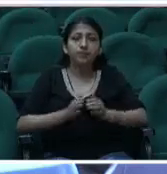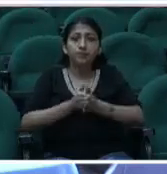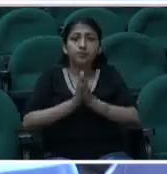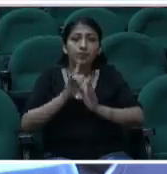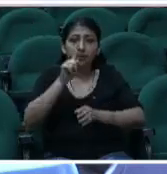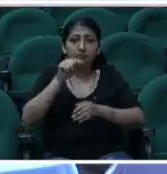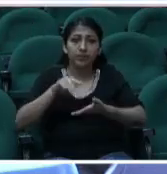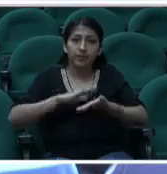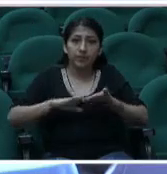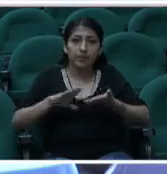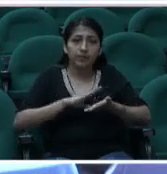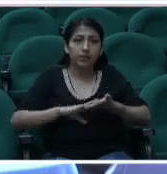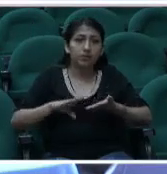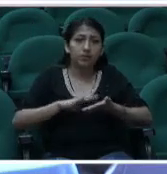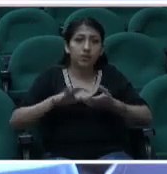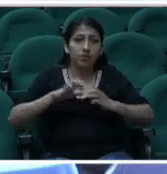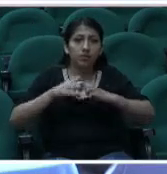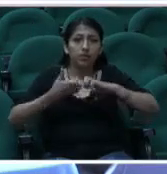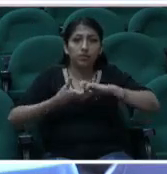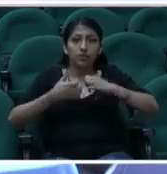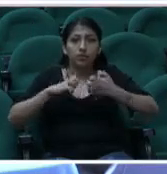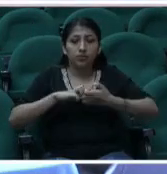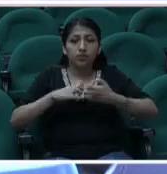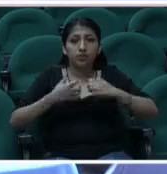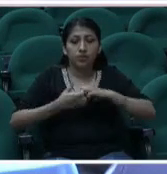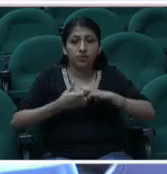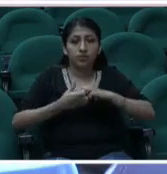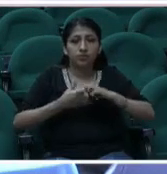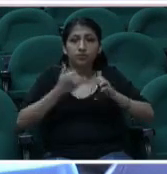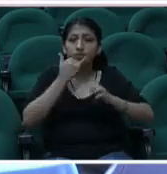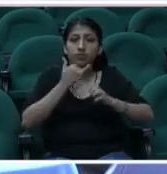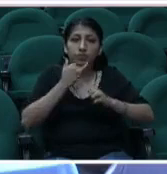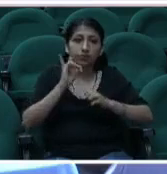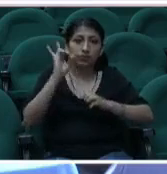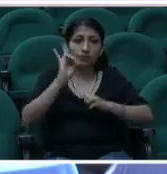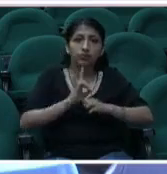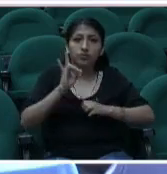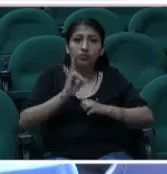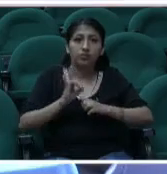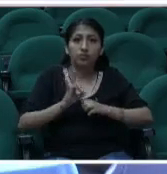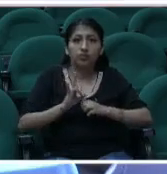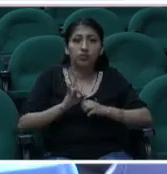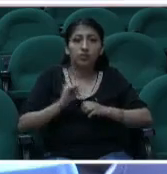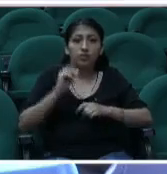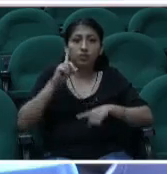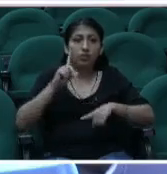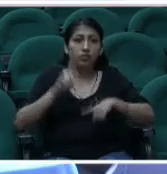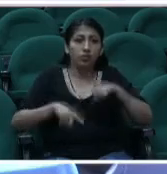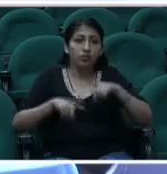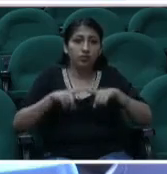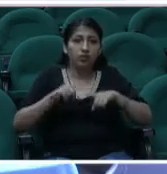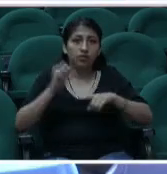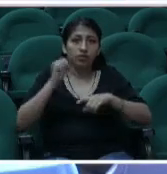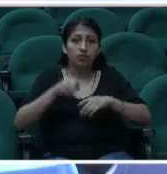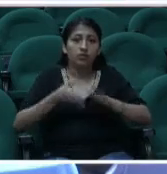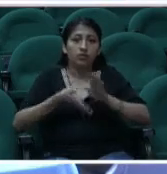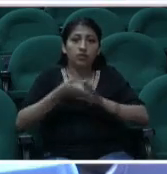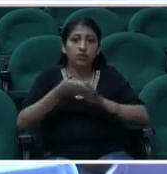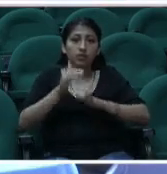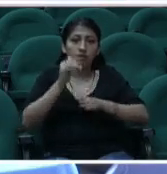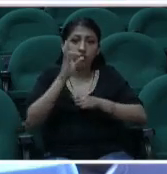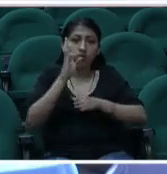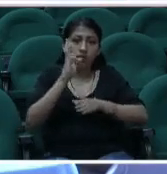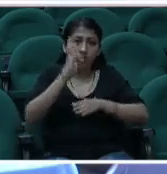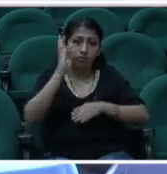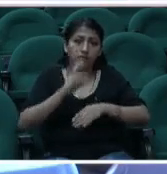mil disculpas debido a inconvenientes con el servicio de internet pues no ha sido posible poder salir a partir de